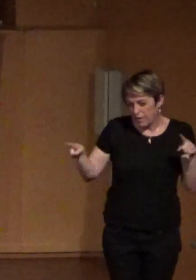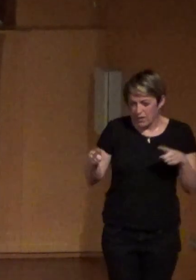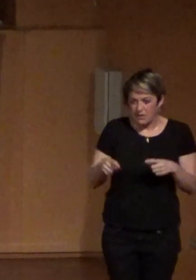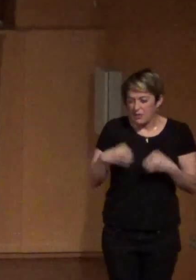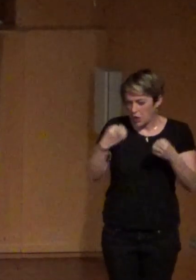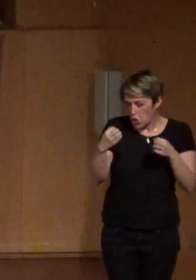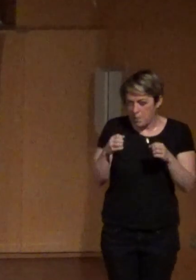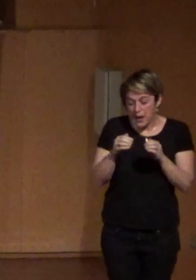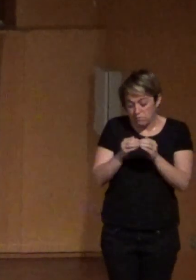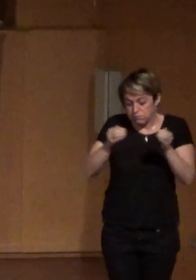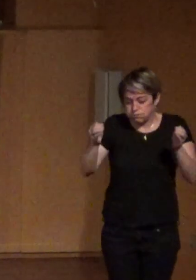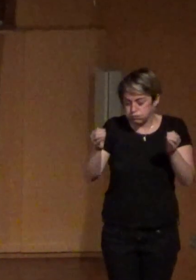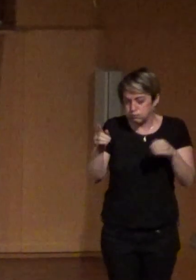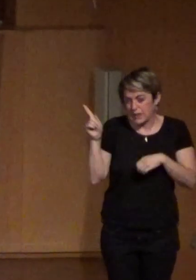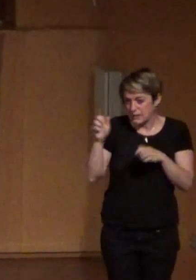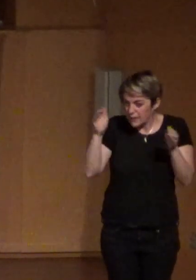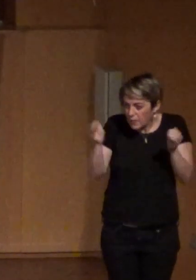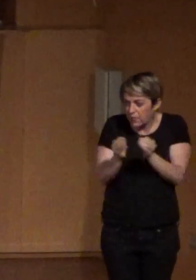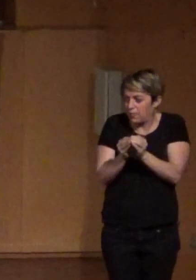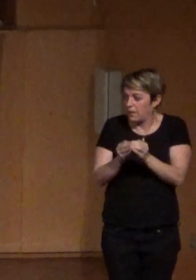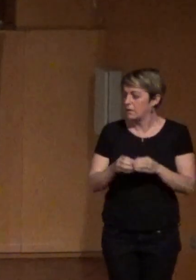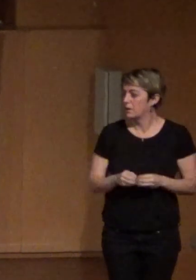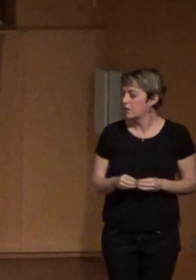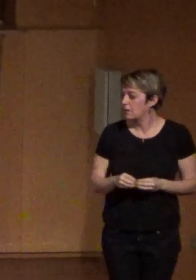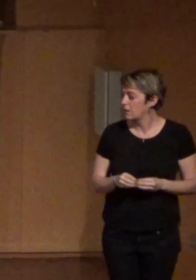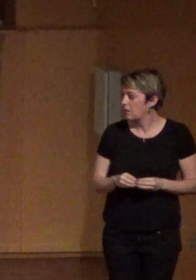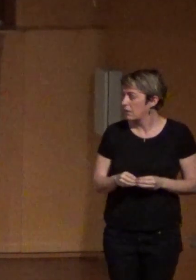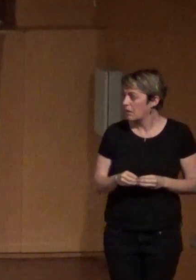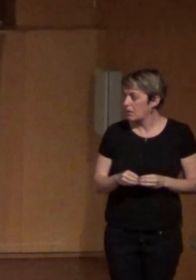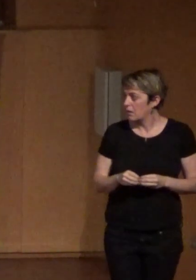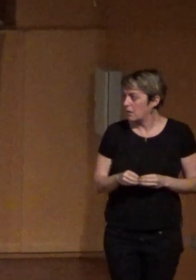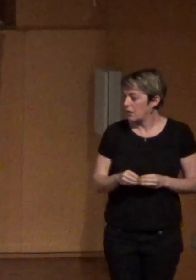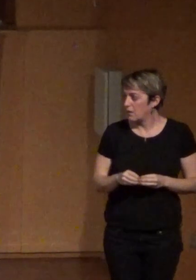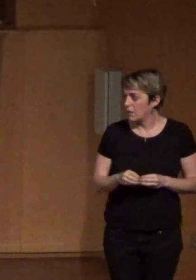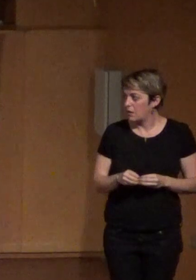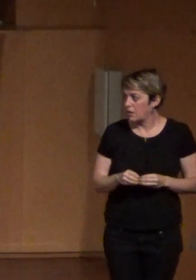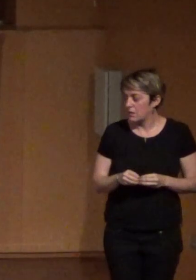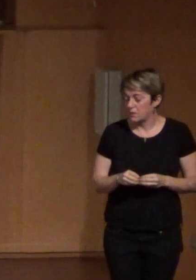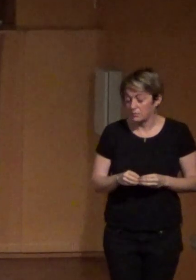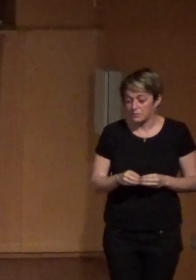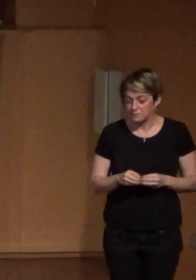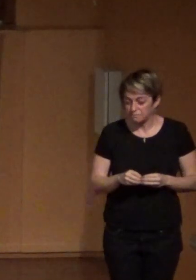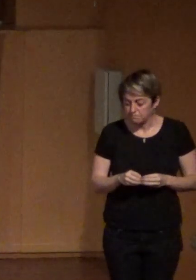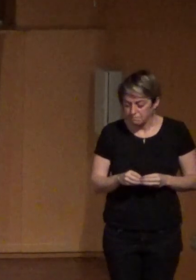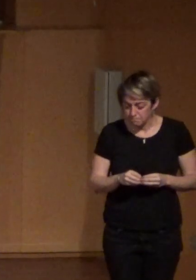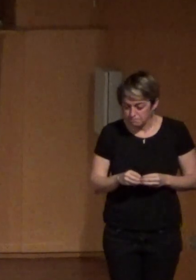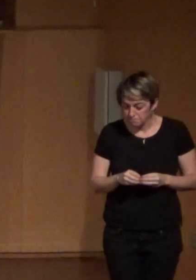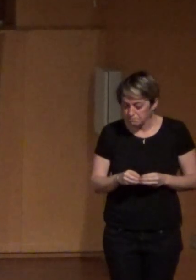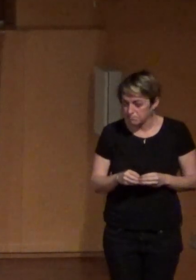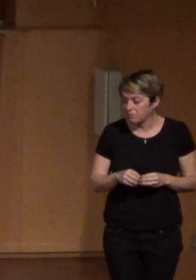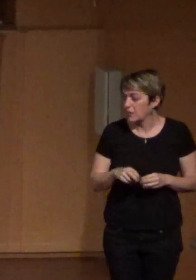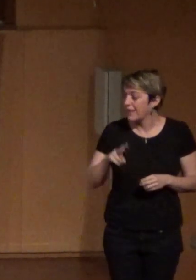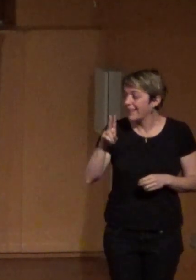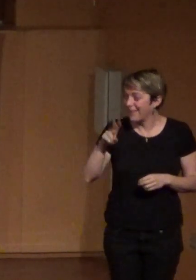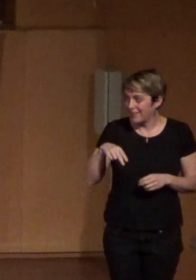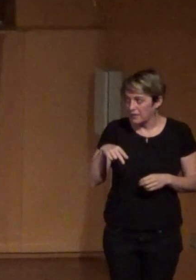ha estado varias veces, a eso puesto en evidencia. Es un trastorno ya muy aceptado desde el punto de vista científico de la medicina de la evidencia. También se ha visto que el